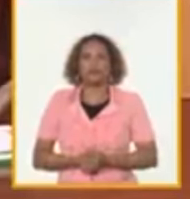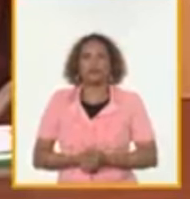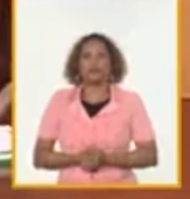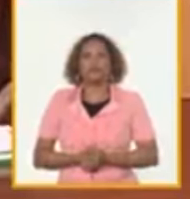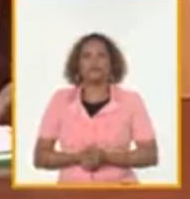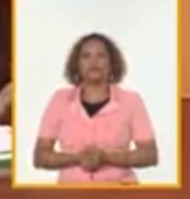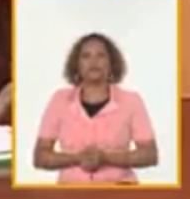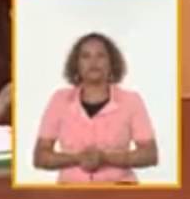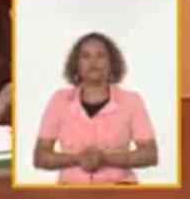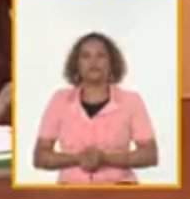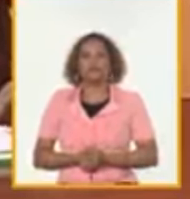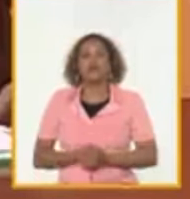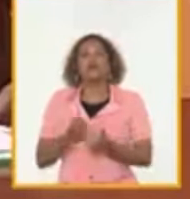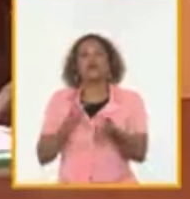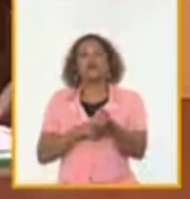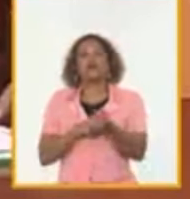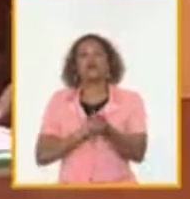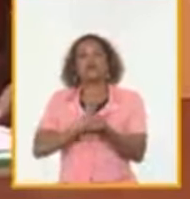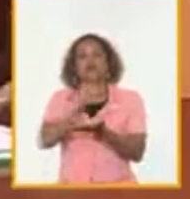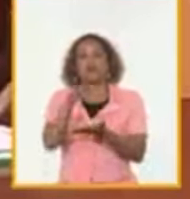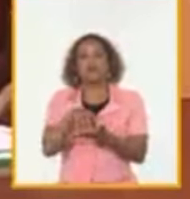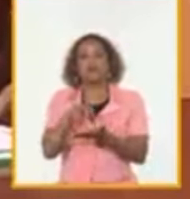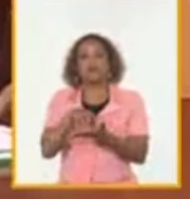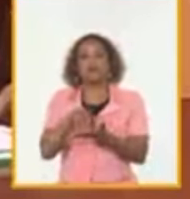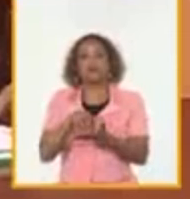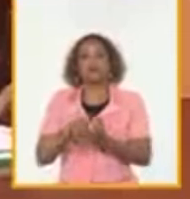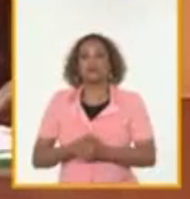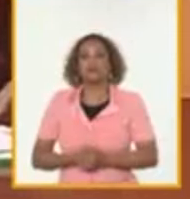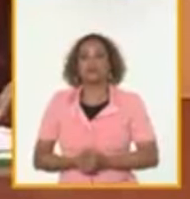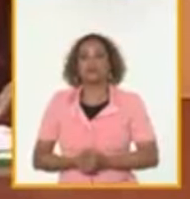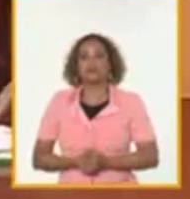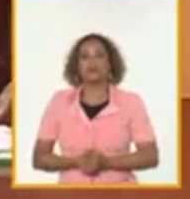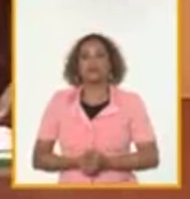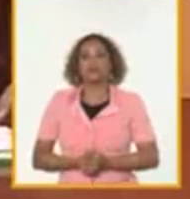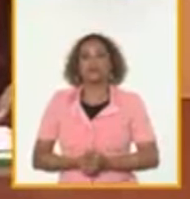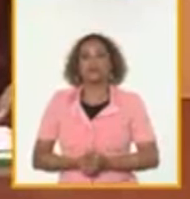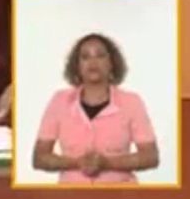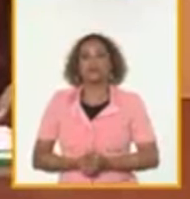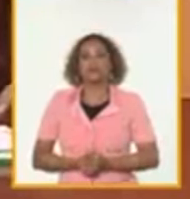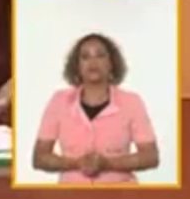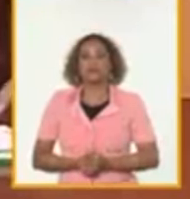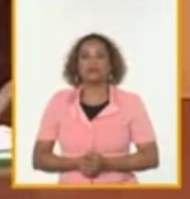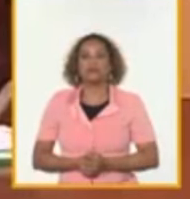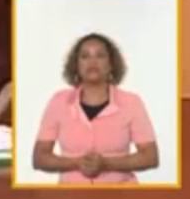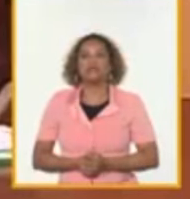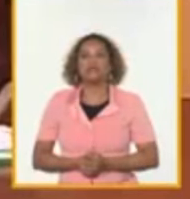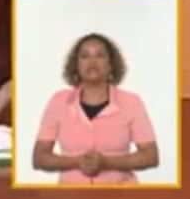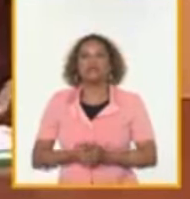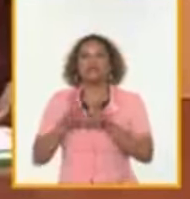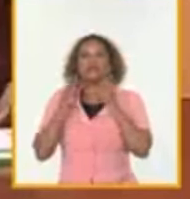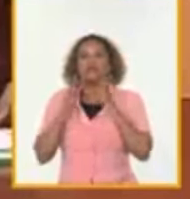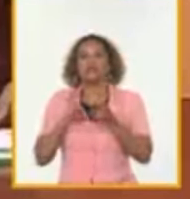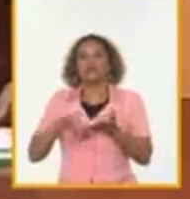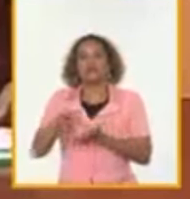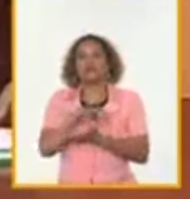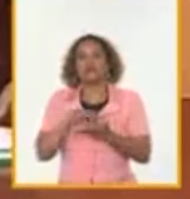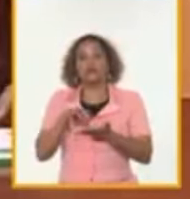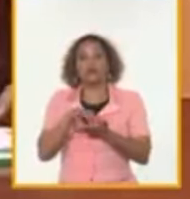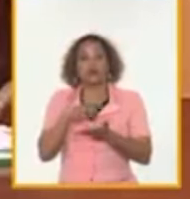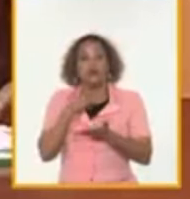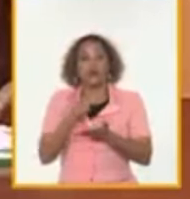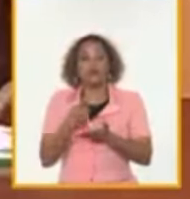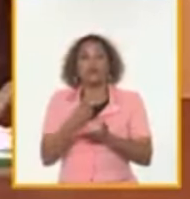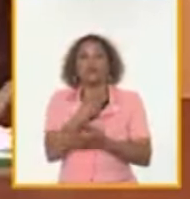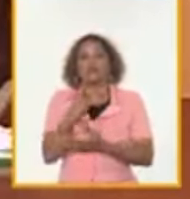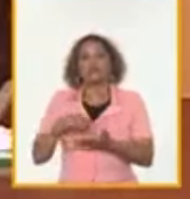que que siempre ha tenido esta ciudad a través de los años de eh desde la vida de los pilongo el actuar en cada uno de los de